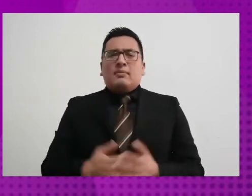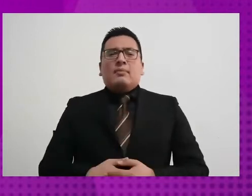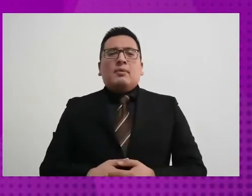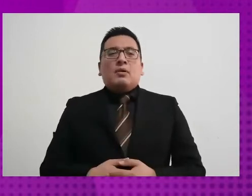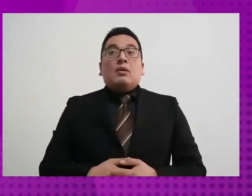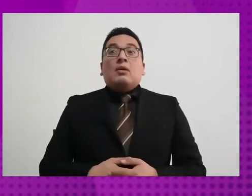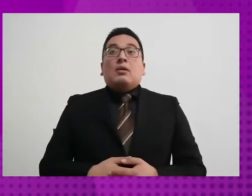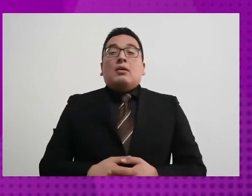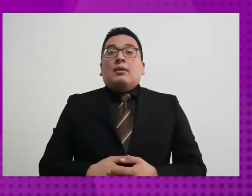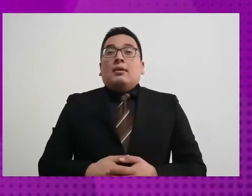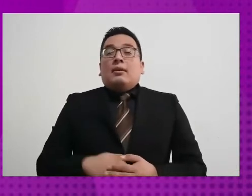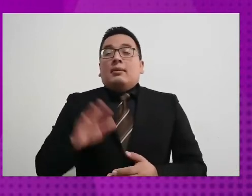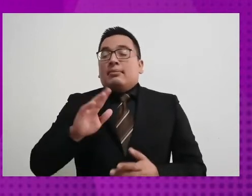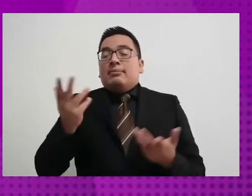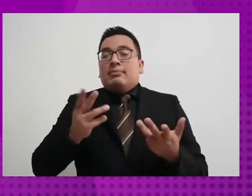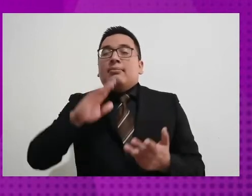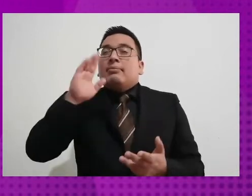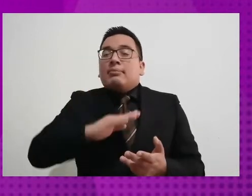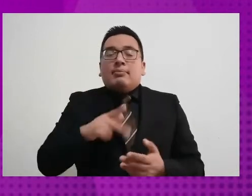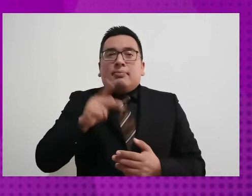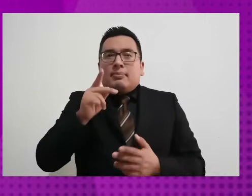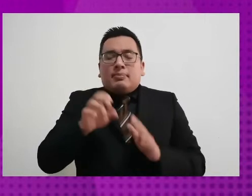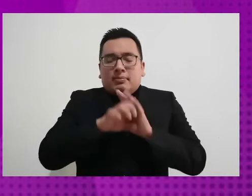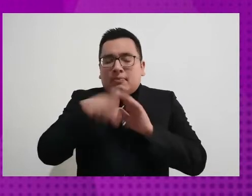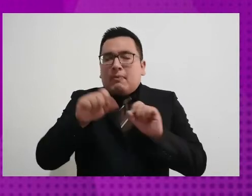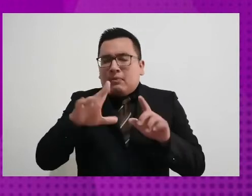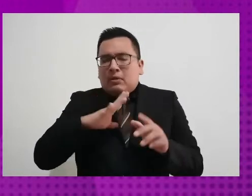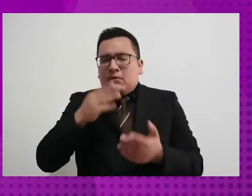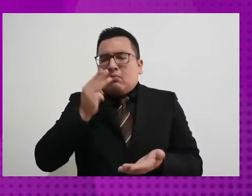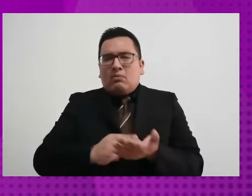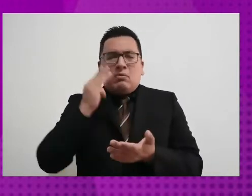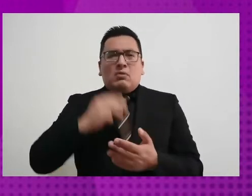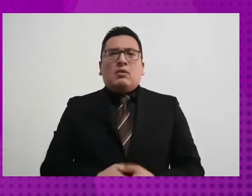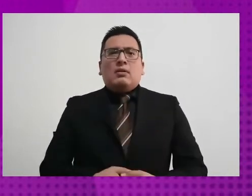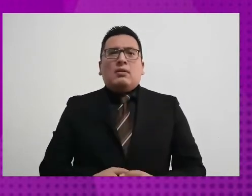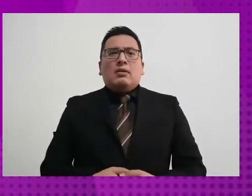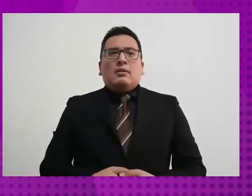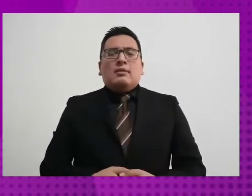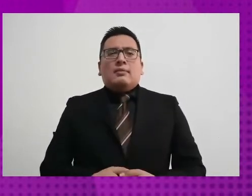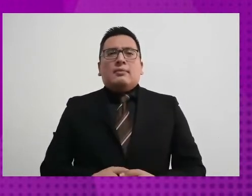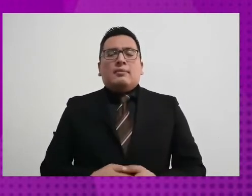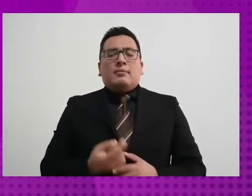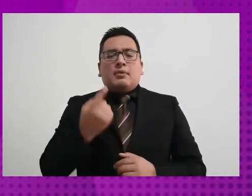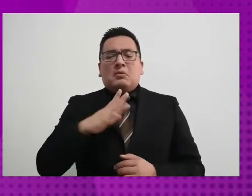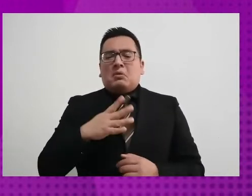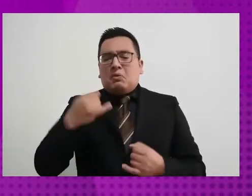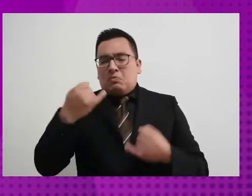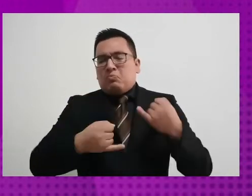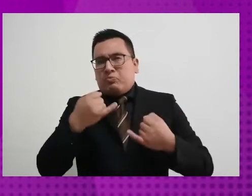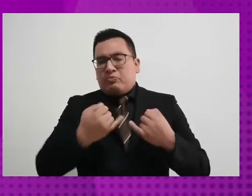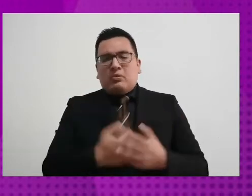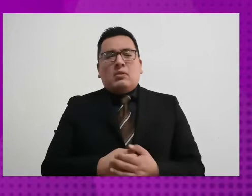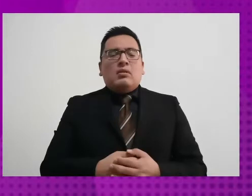el caso de delitos, ¿no? Porque, digamos, también hay sanciones o sentencias por parte de